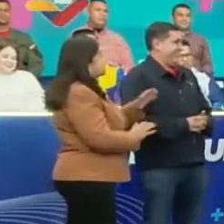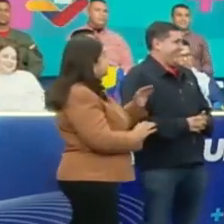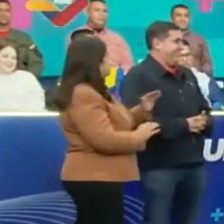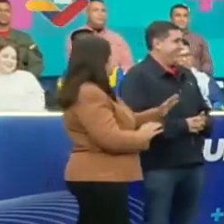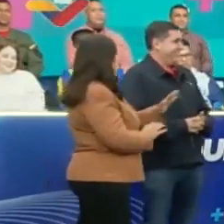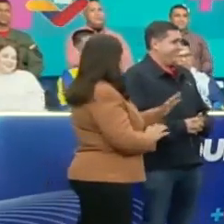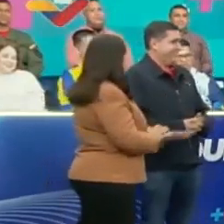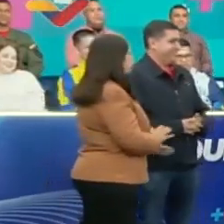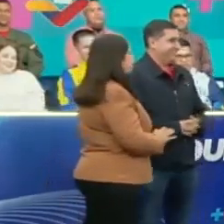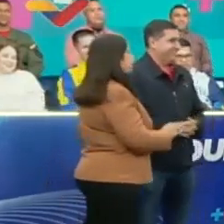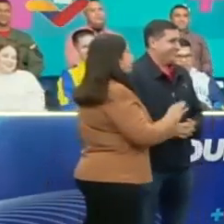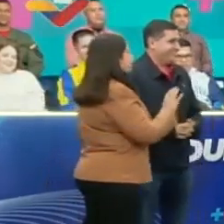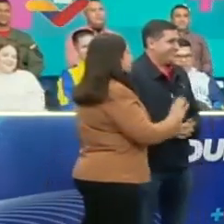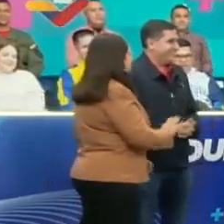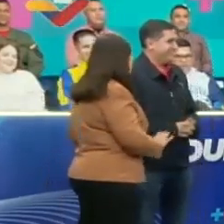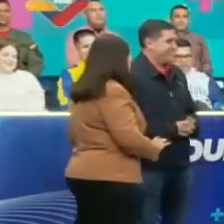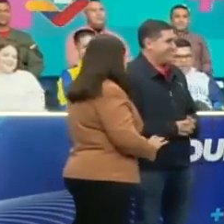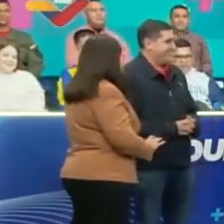Entonces,